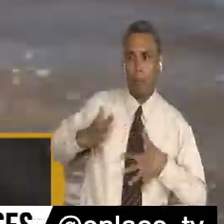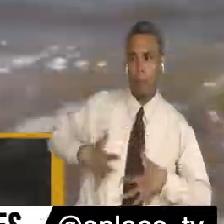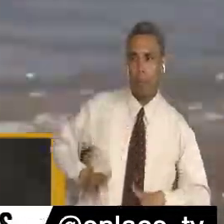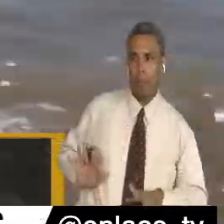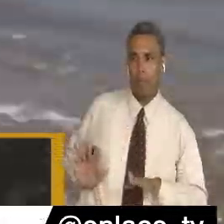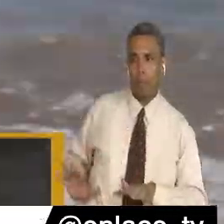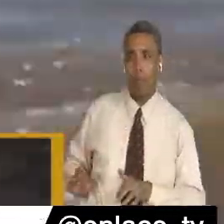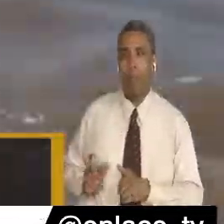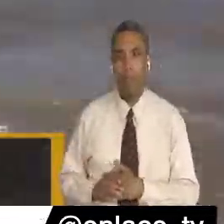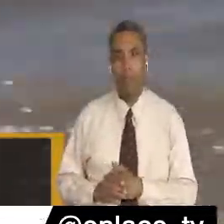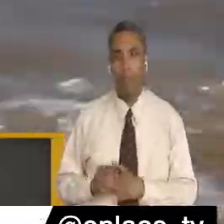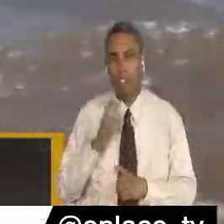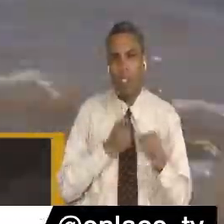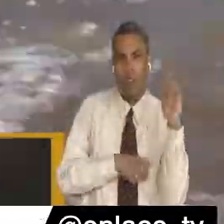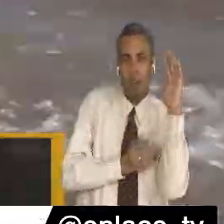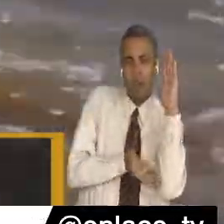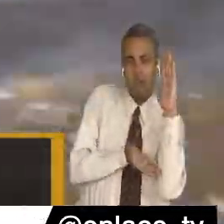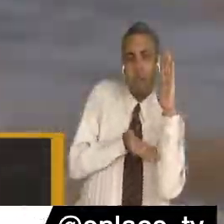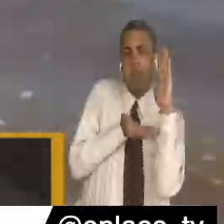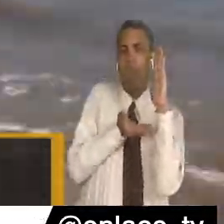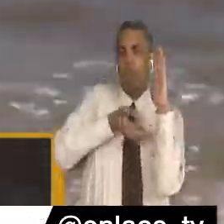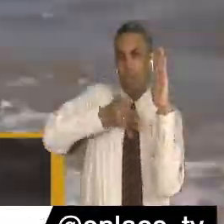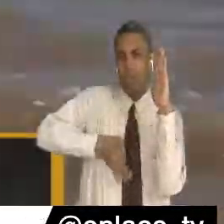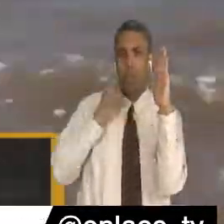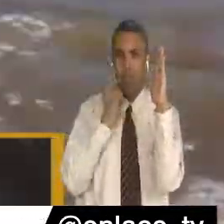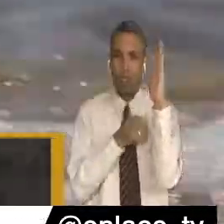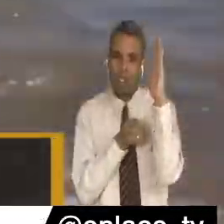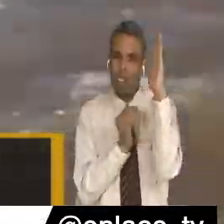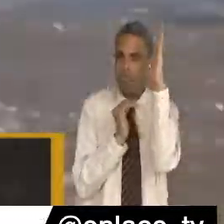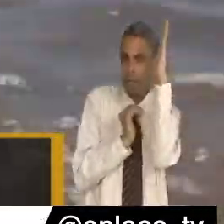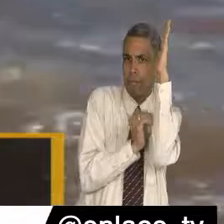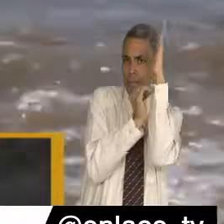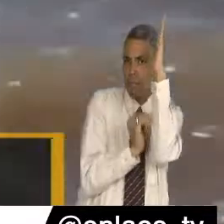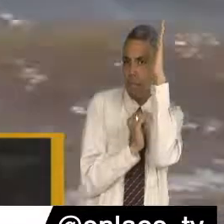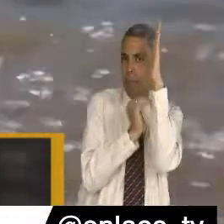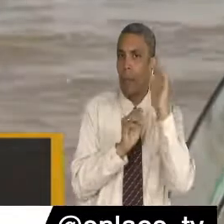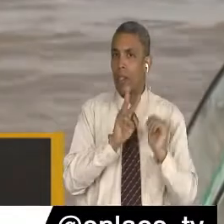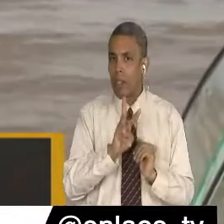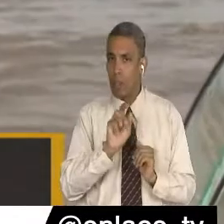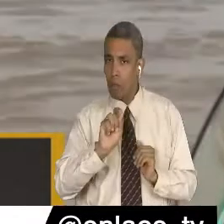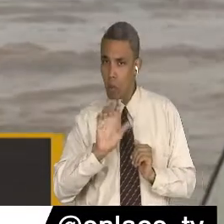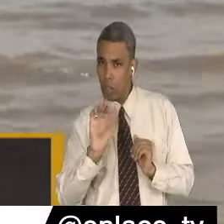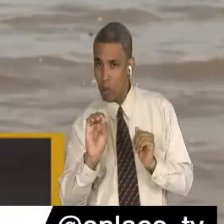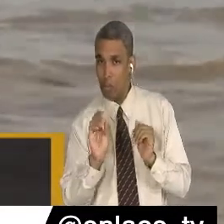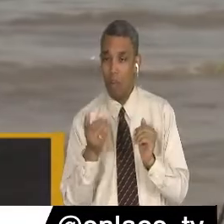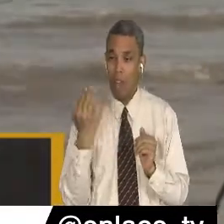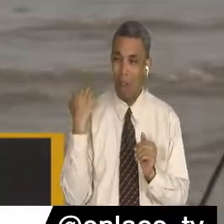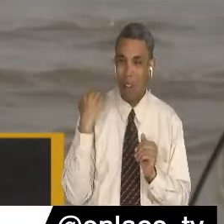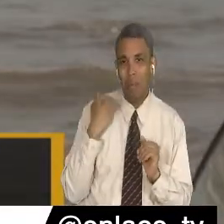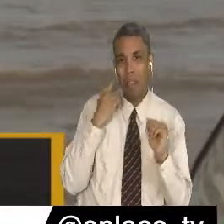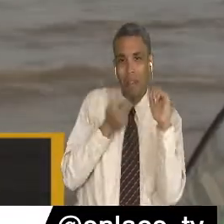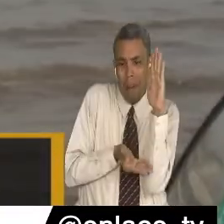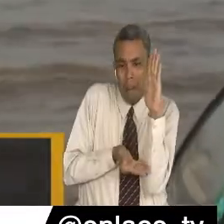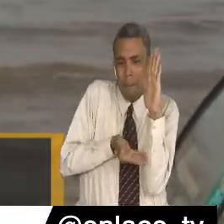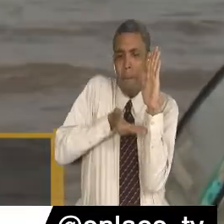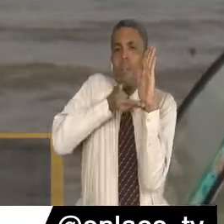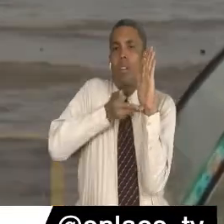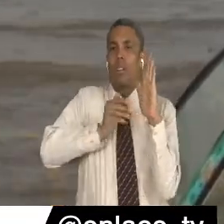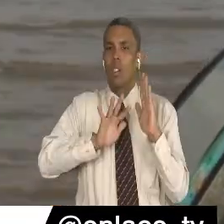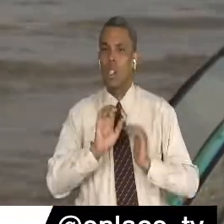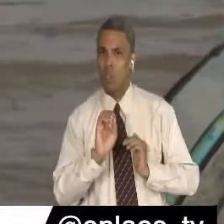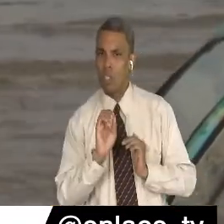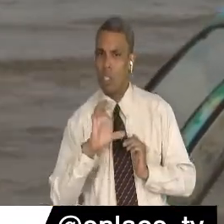cota generalmente se mantiene en 3.50 metros. En las últimas horas ha subido 50 centímetros el nivel de las aguas por las